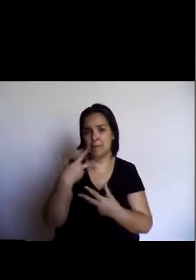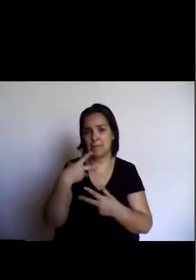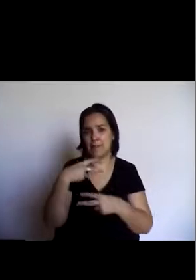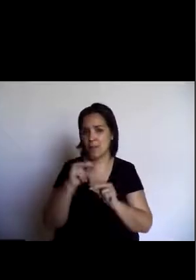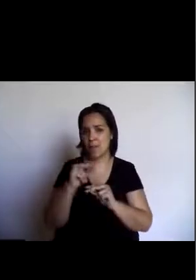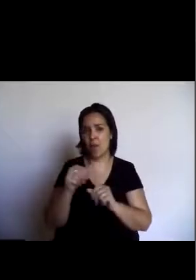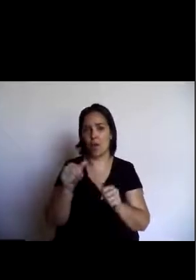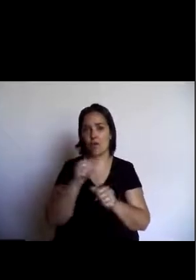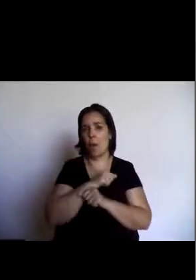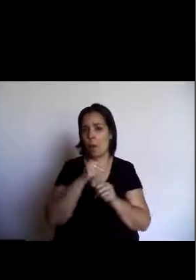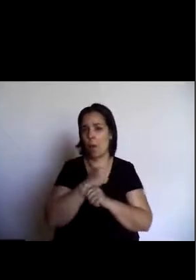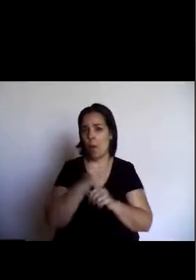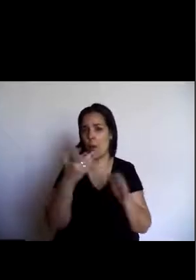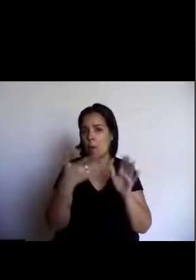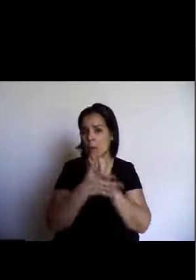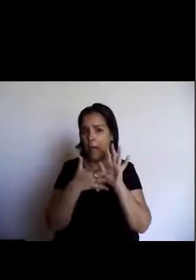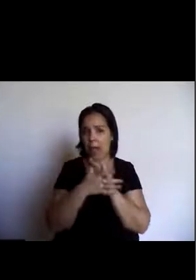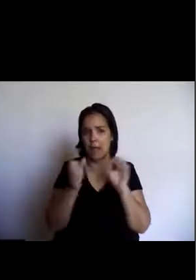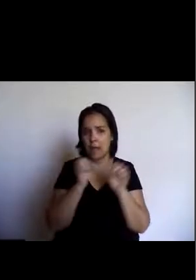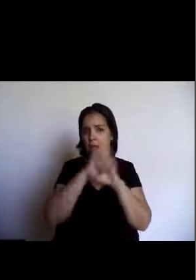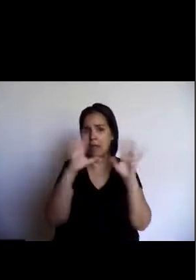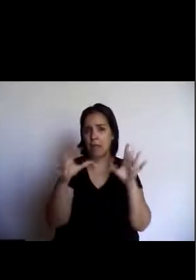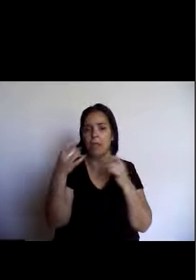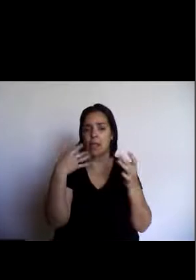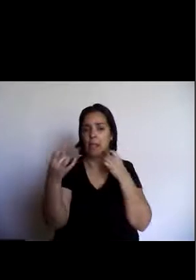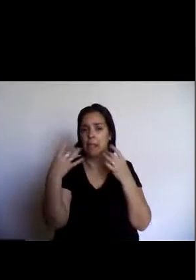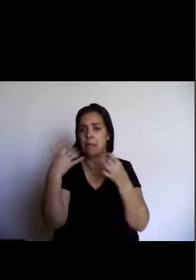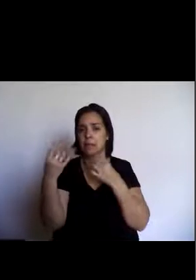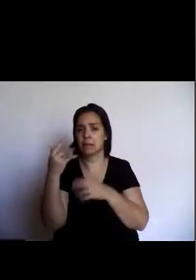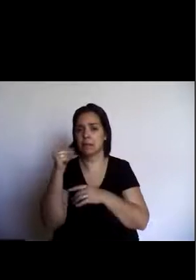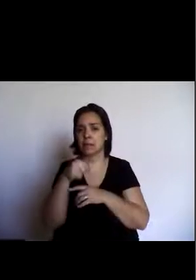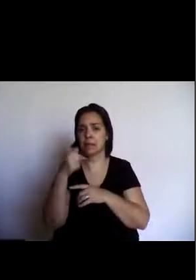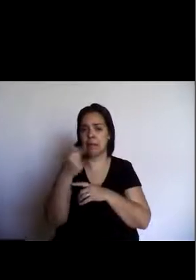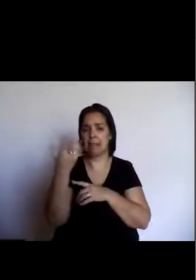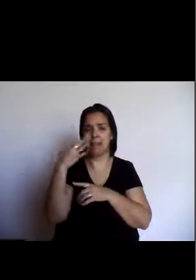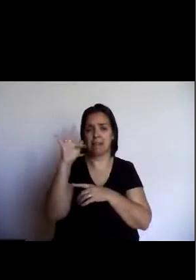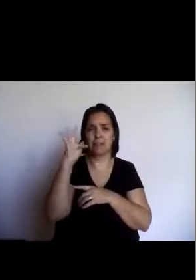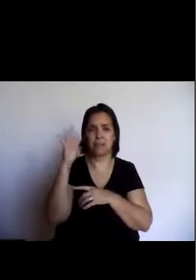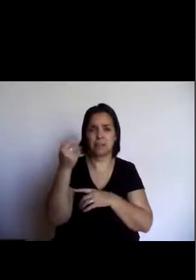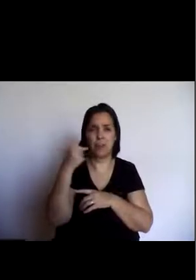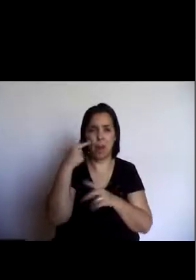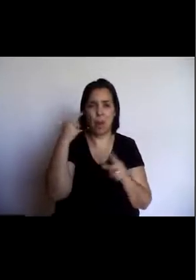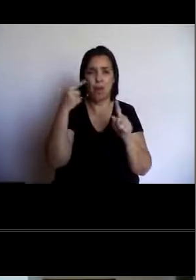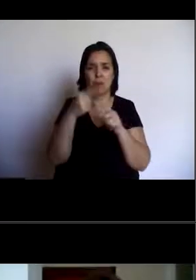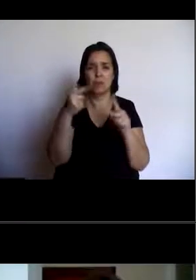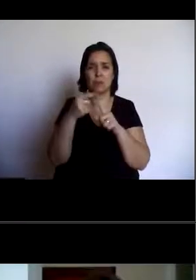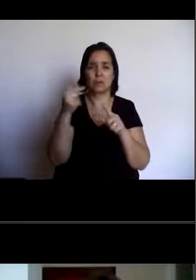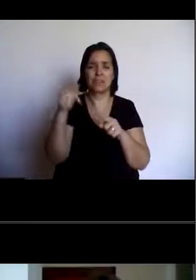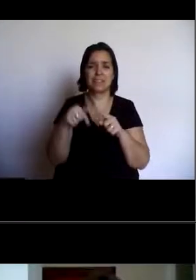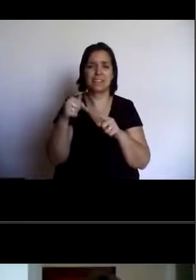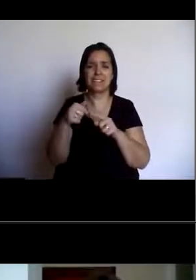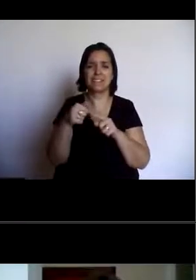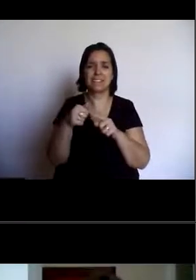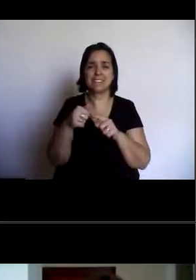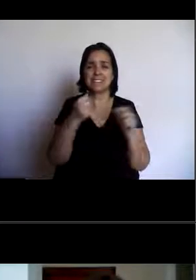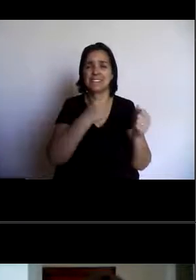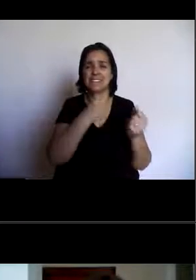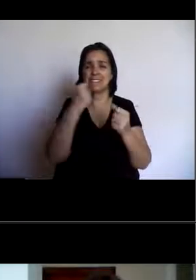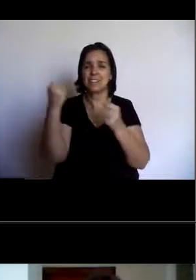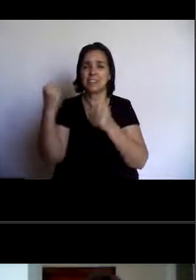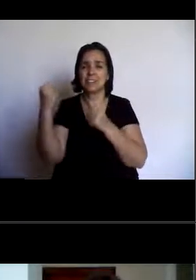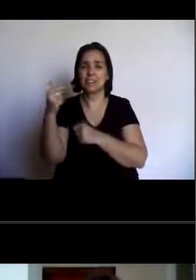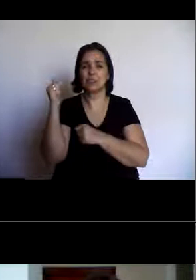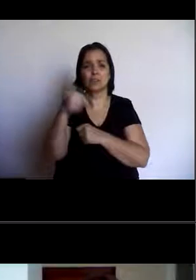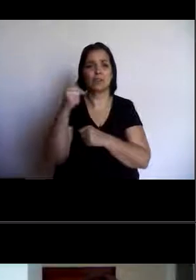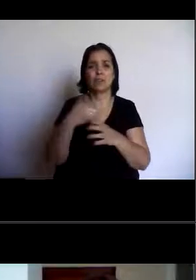haberos explicado con claridad las actividades implementadas desde la FEMPES y el objetivo marcado por las instituciones y que se materializa en el